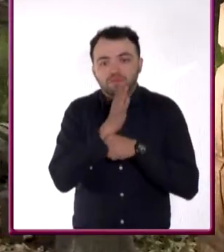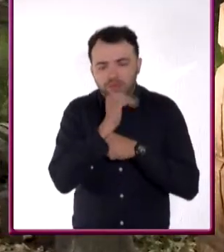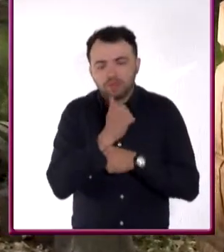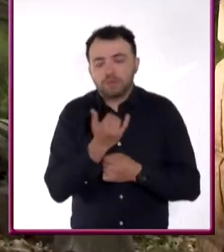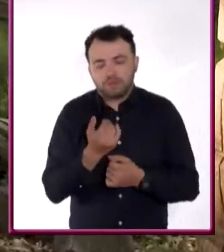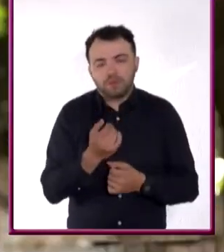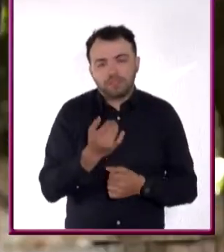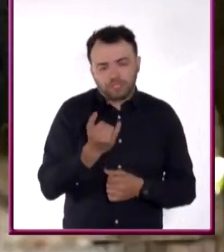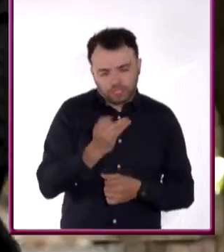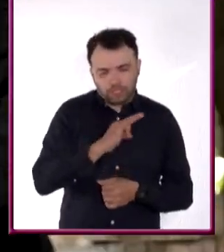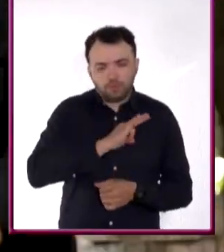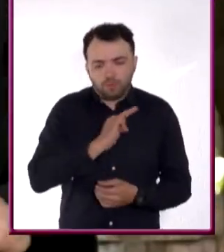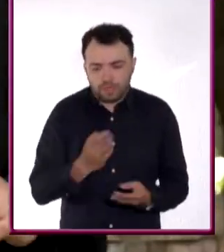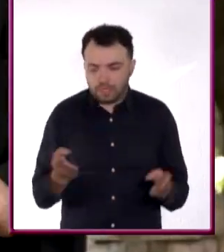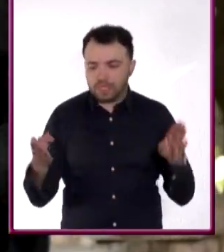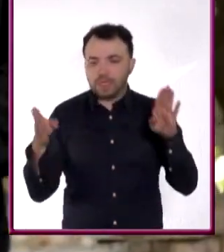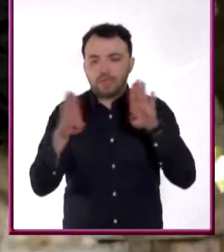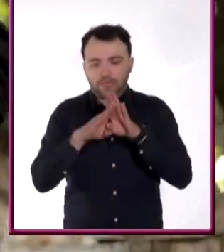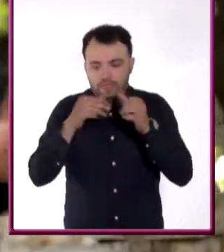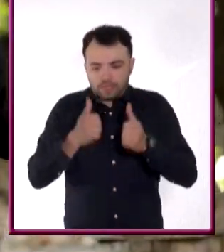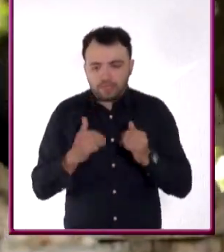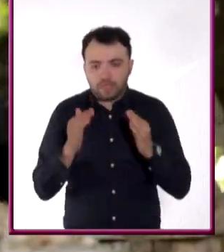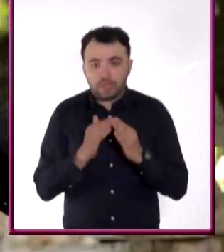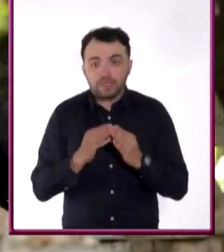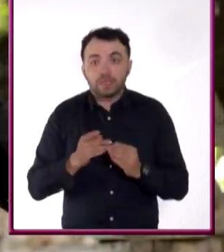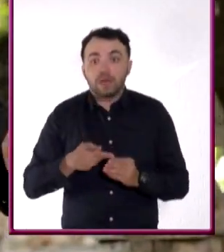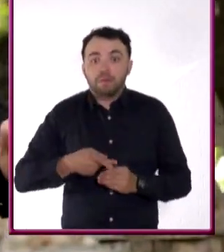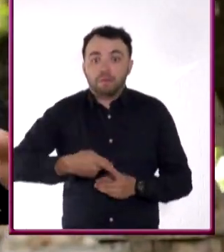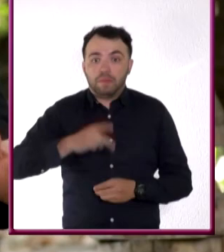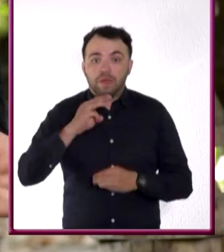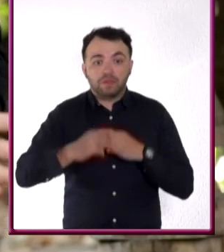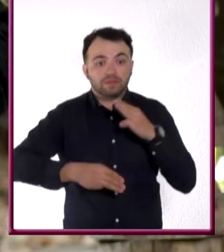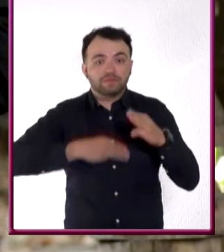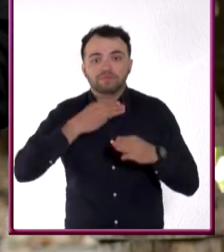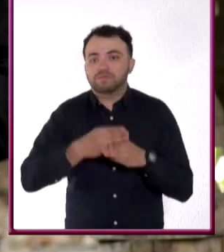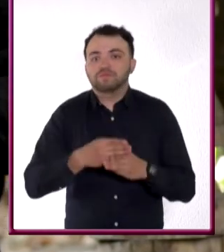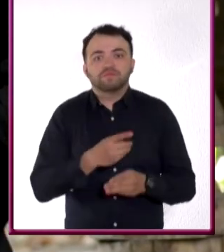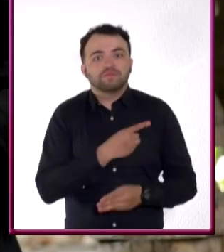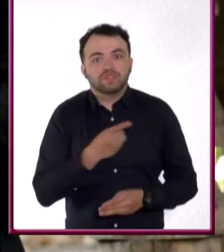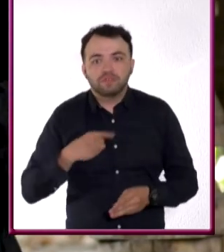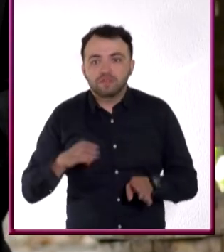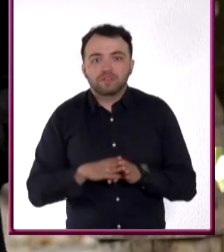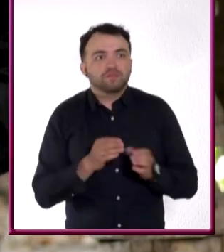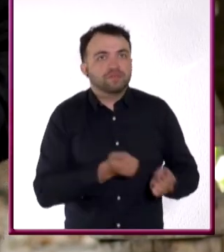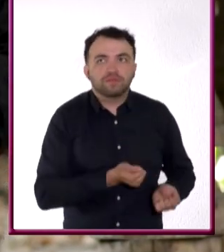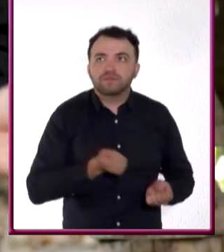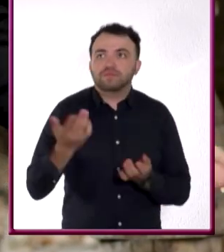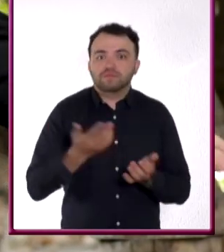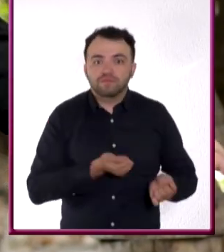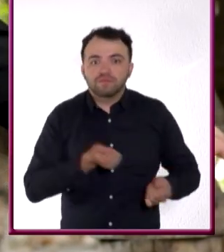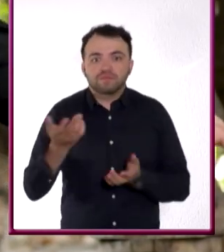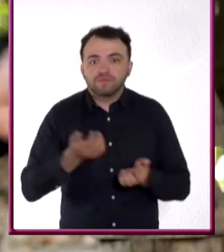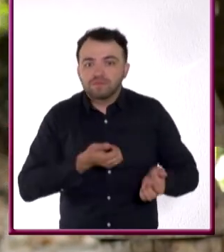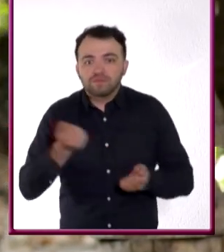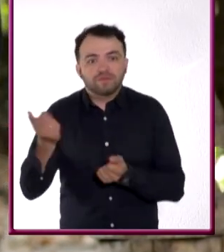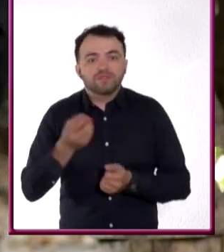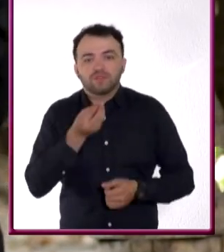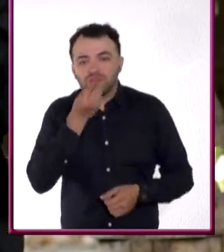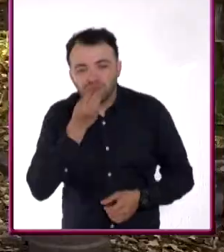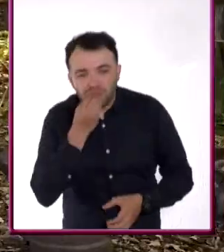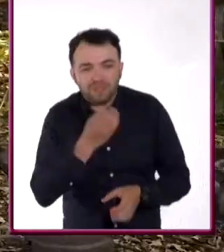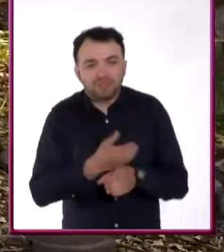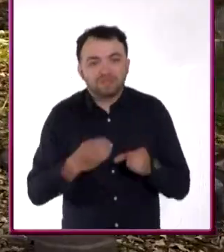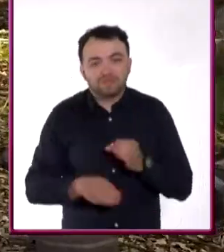y permanecer en casa. Pero a nivel global, todos los días se transportan productos, personas que van de un lado a otro y por eso es difícil pararlo,